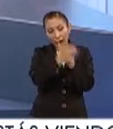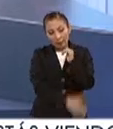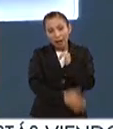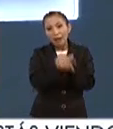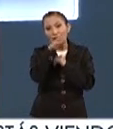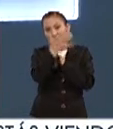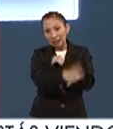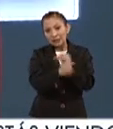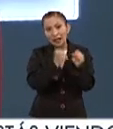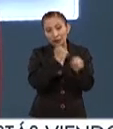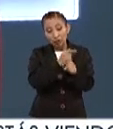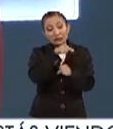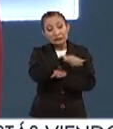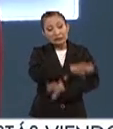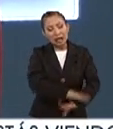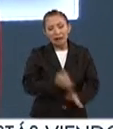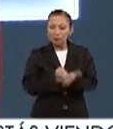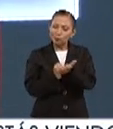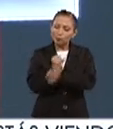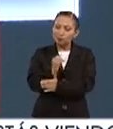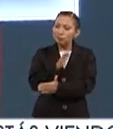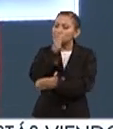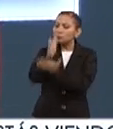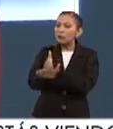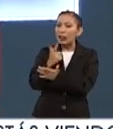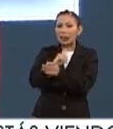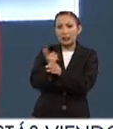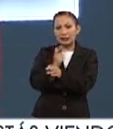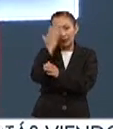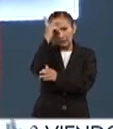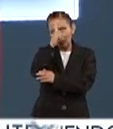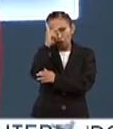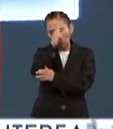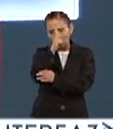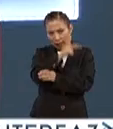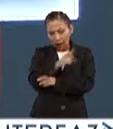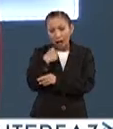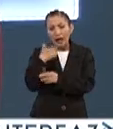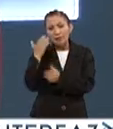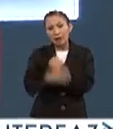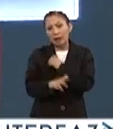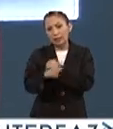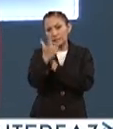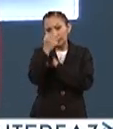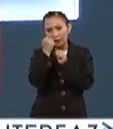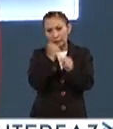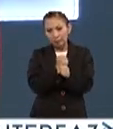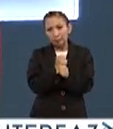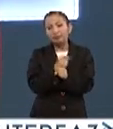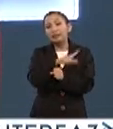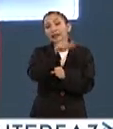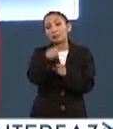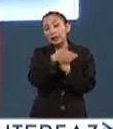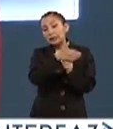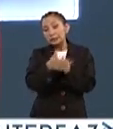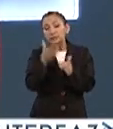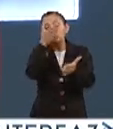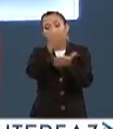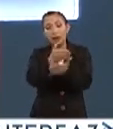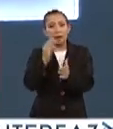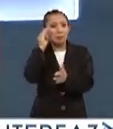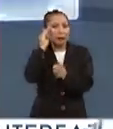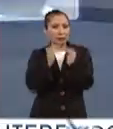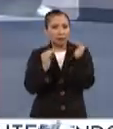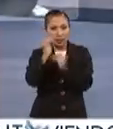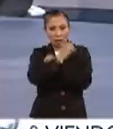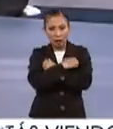terminé a los 10 años. Ahí yo ya había decidido entrar a una licenciatura en psicología y la acabé a los 13 años. Y posteriormente entré a mi